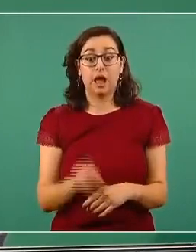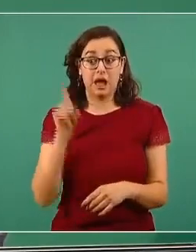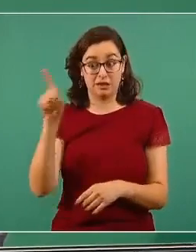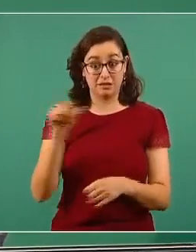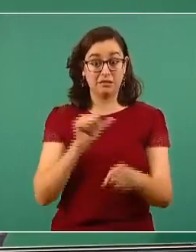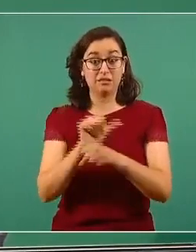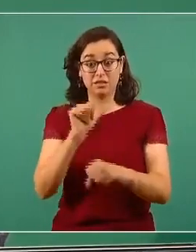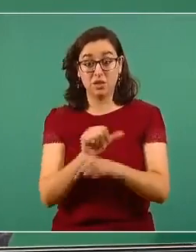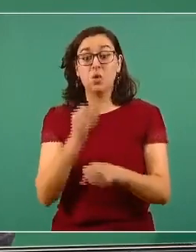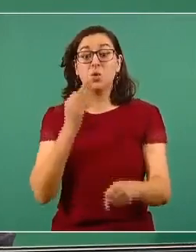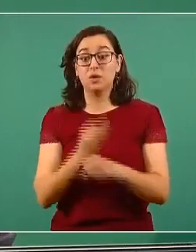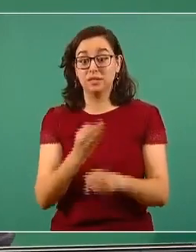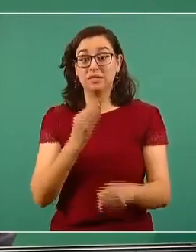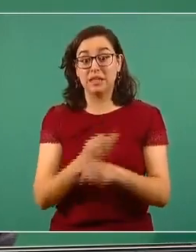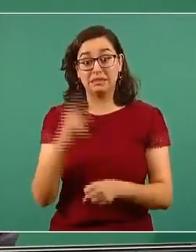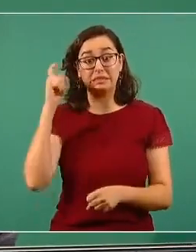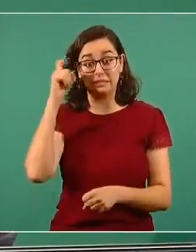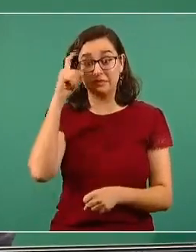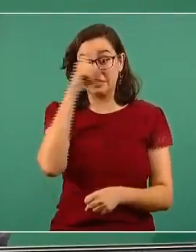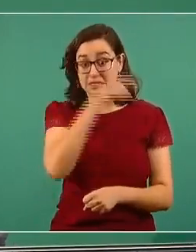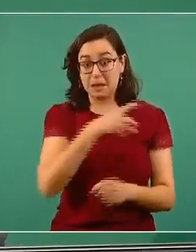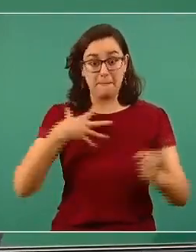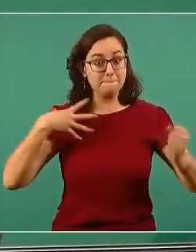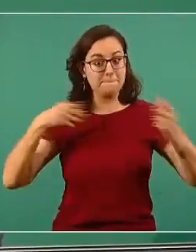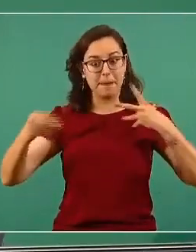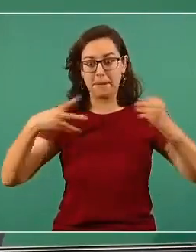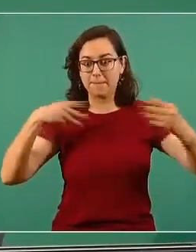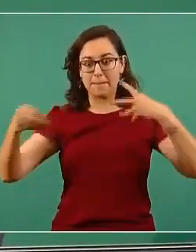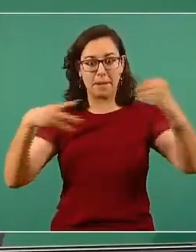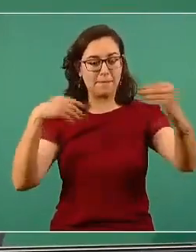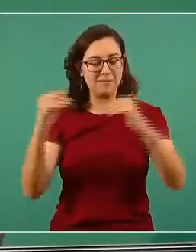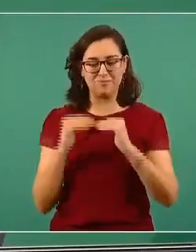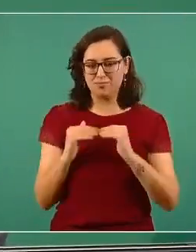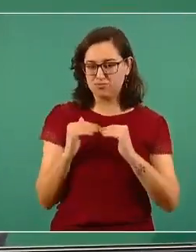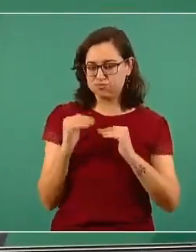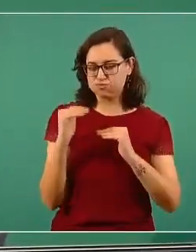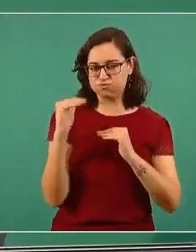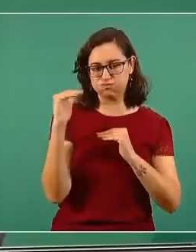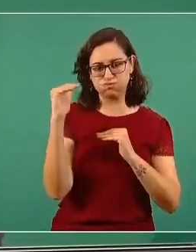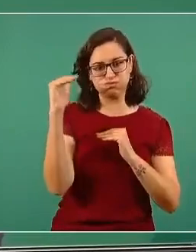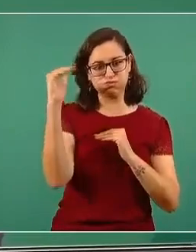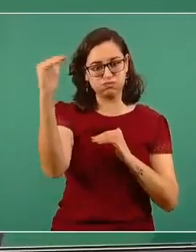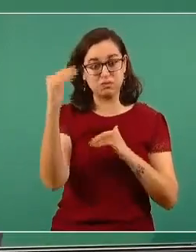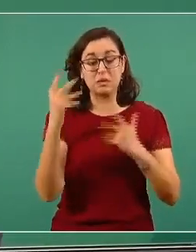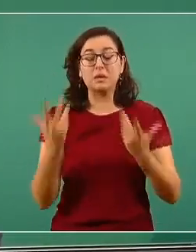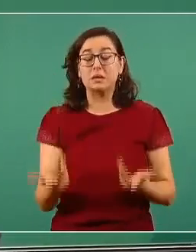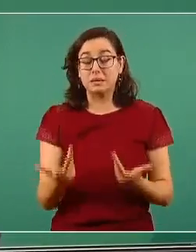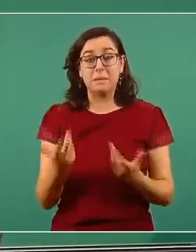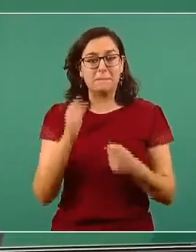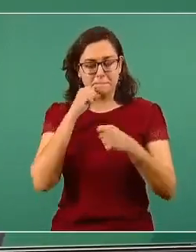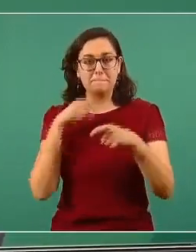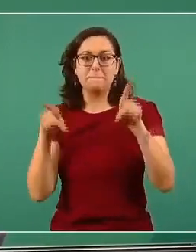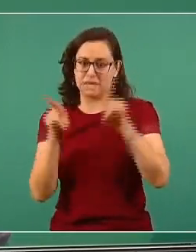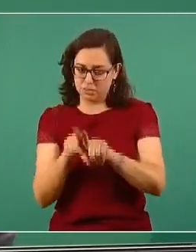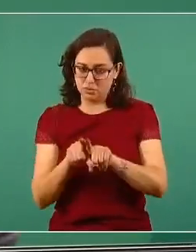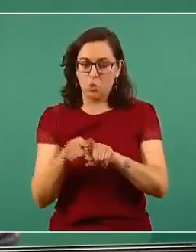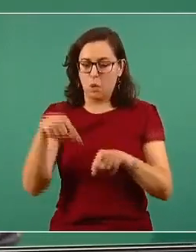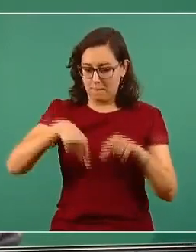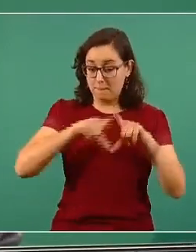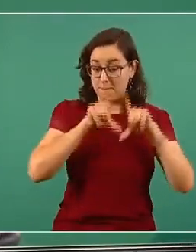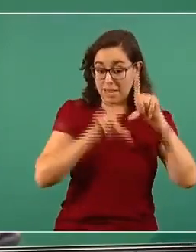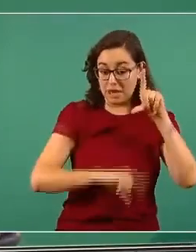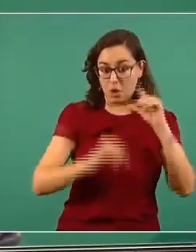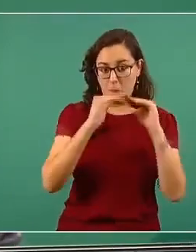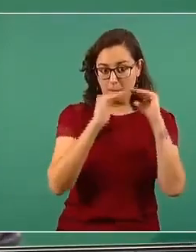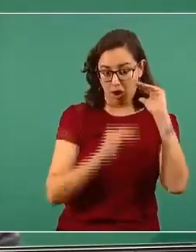epidemia. Tiene una epidemia creciente, lo opuesto a nosotros. Lleva aproximadamente las mismas 17 semanas con